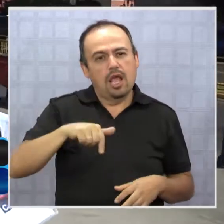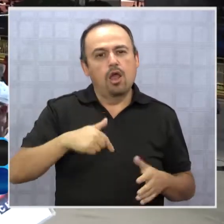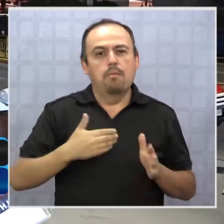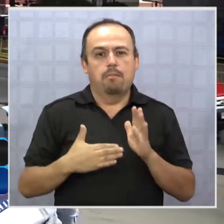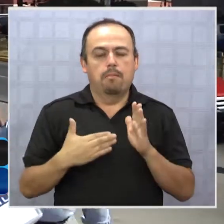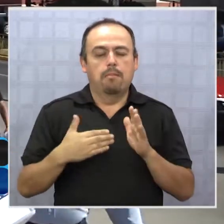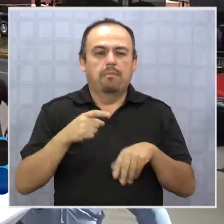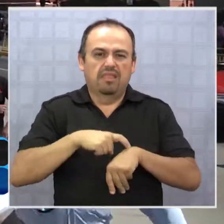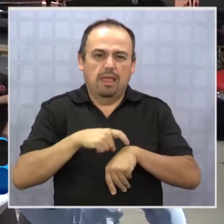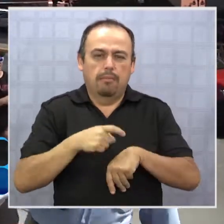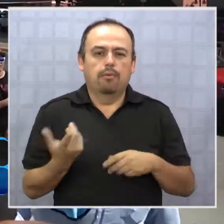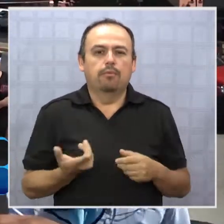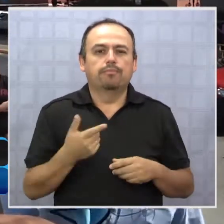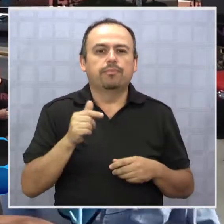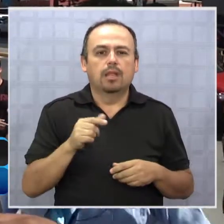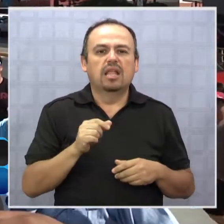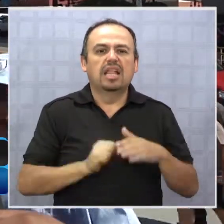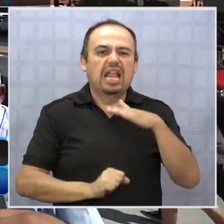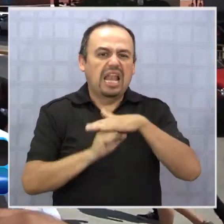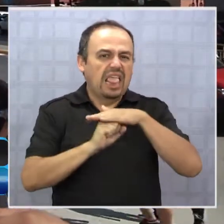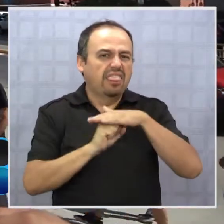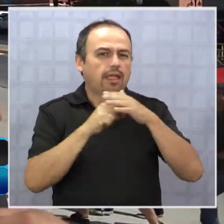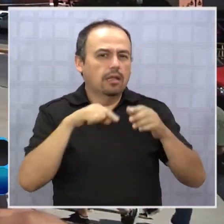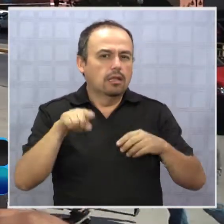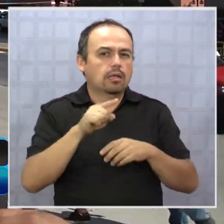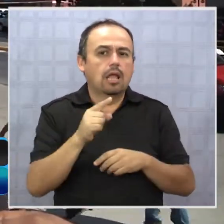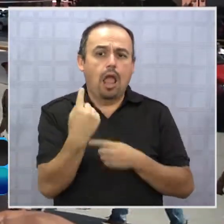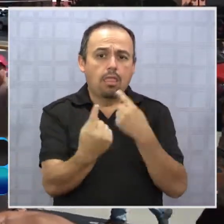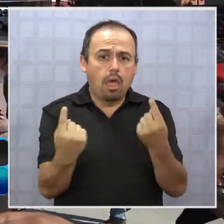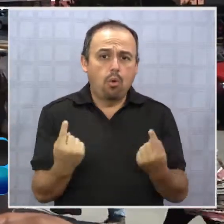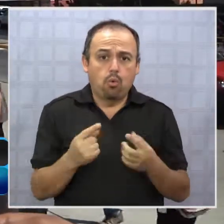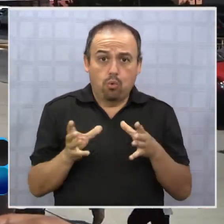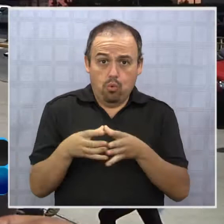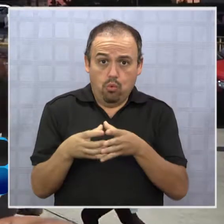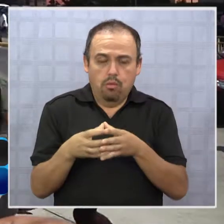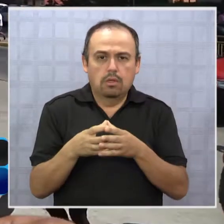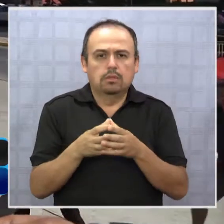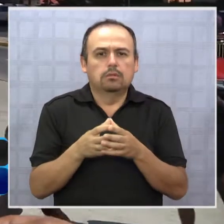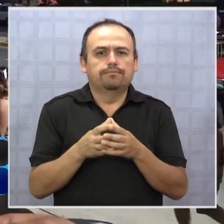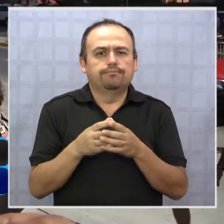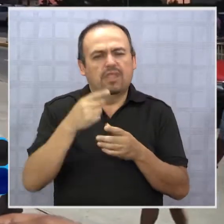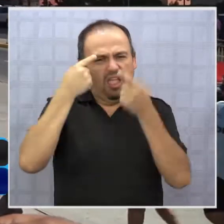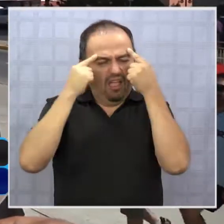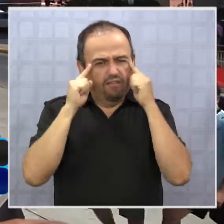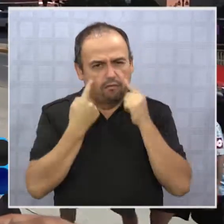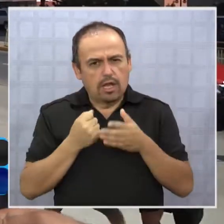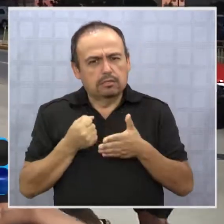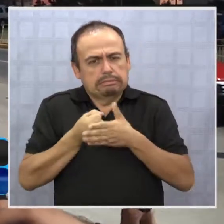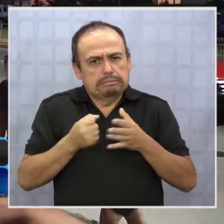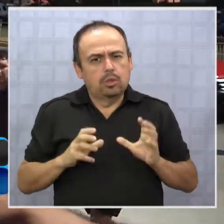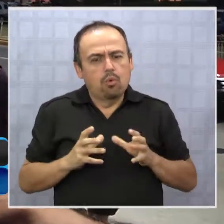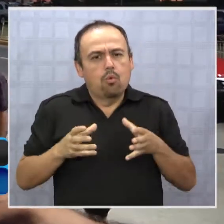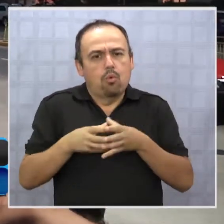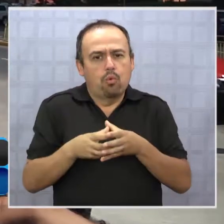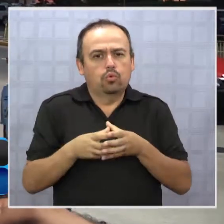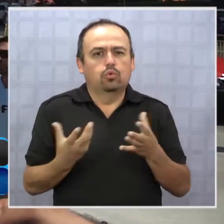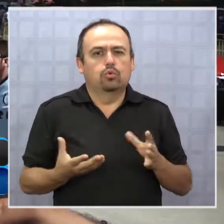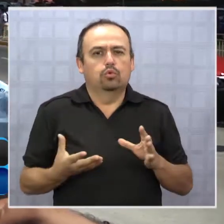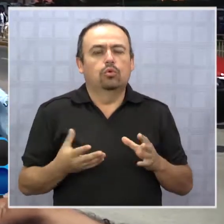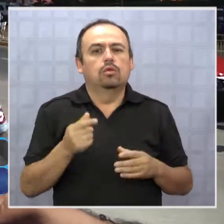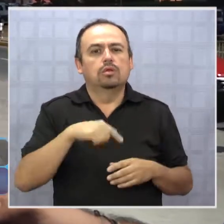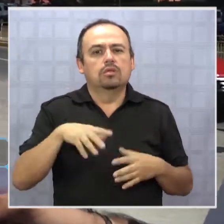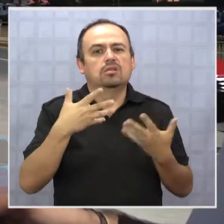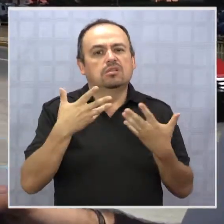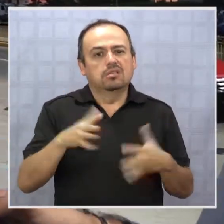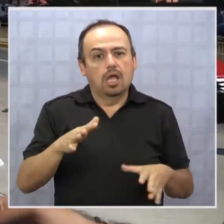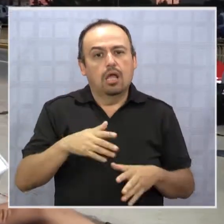requiere el liderazgo y se requiere de que cada uno aporte su granito de arena. Tal vez ya se tuvo